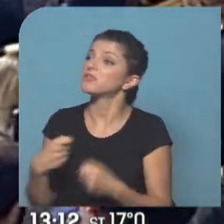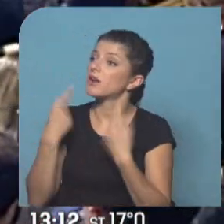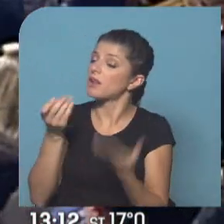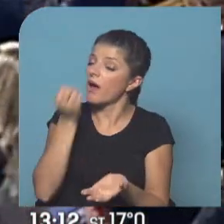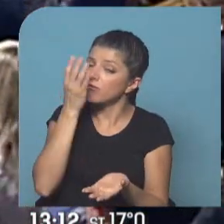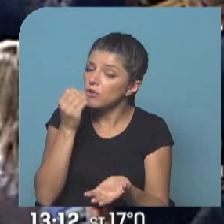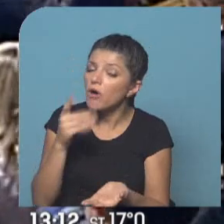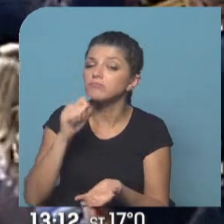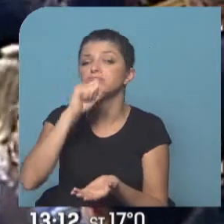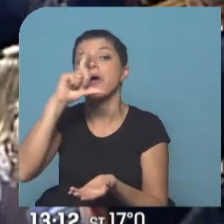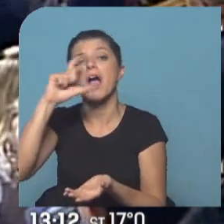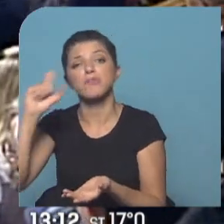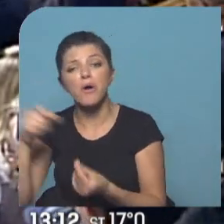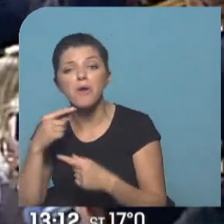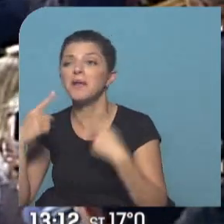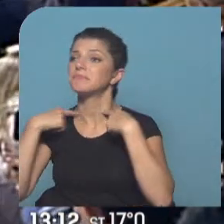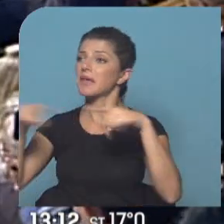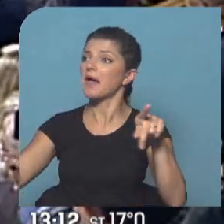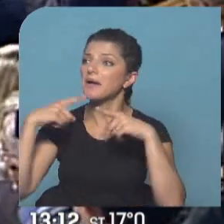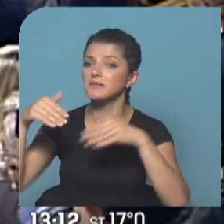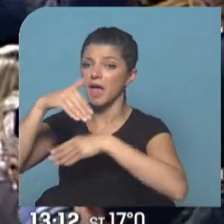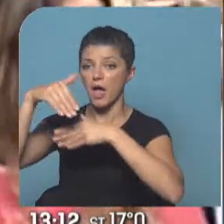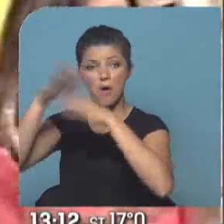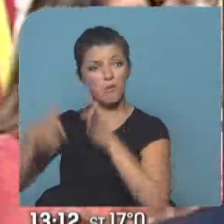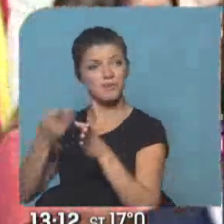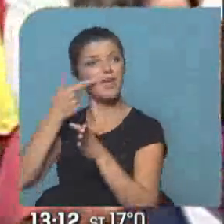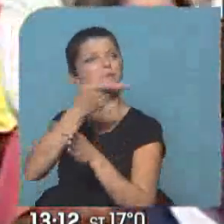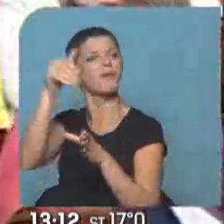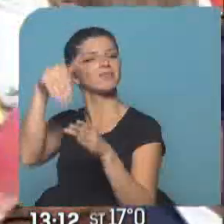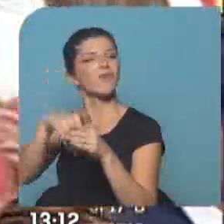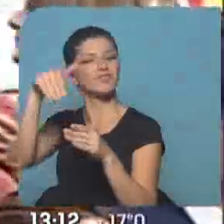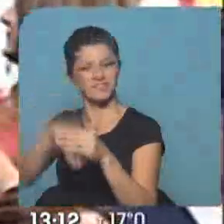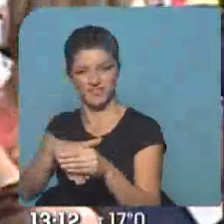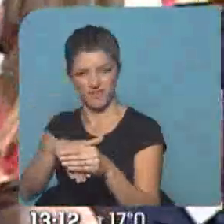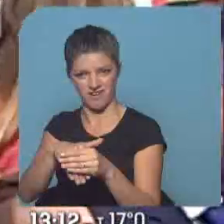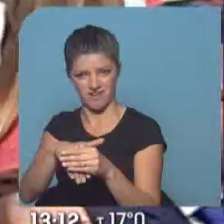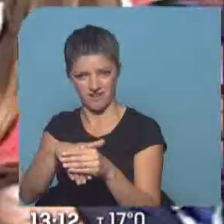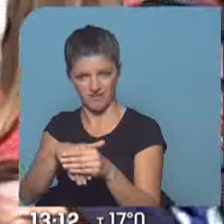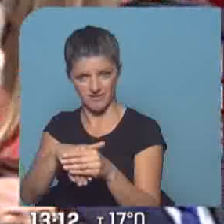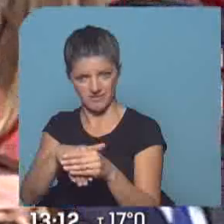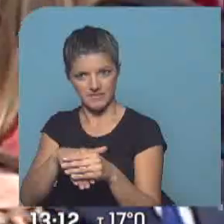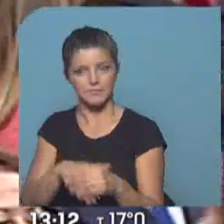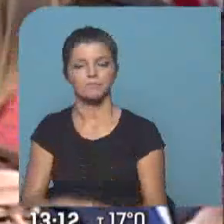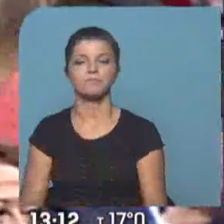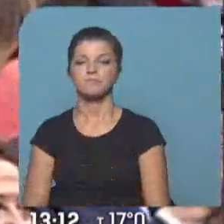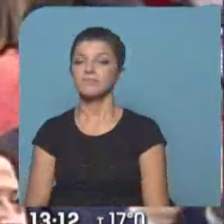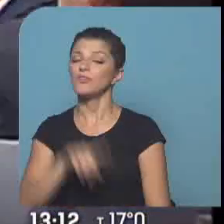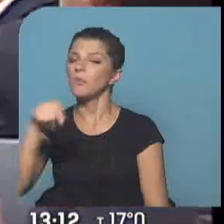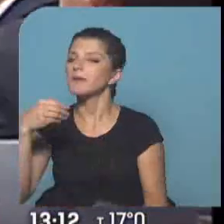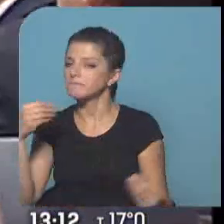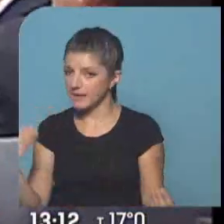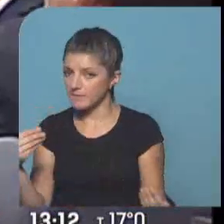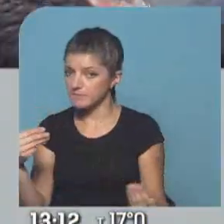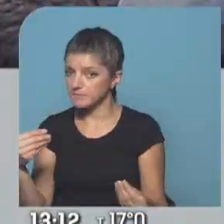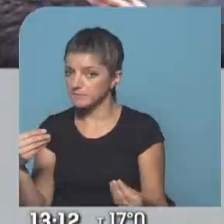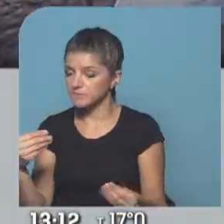Coca-Cola, les canta, le pone urna y le votan. Es decir, lamentablemente esto lo que está provocando es una reacción muy fuerte